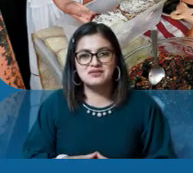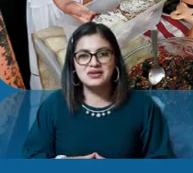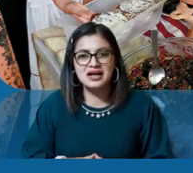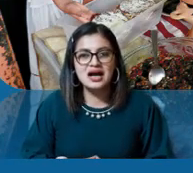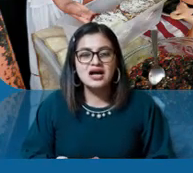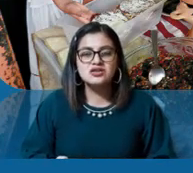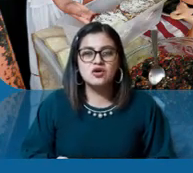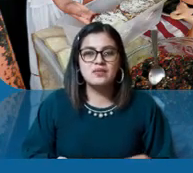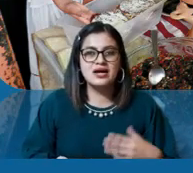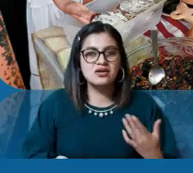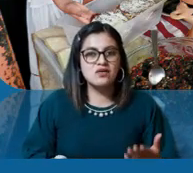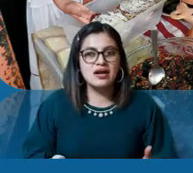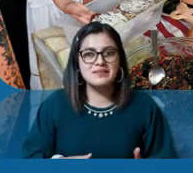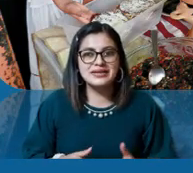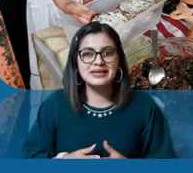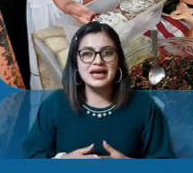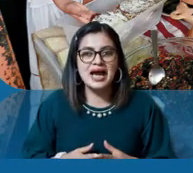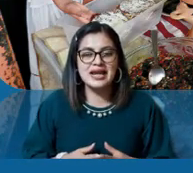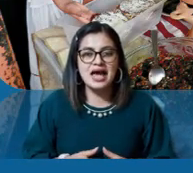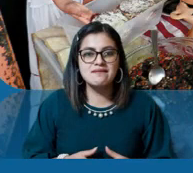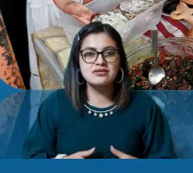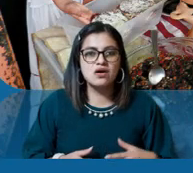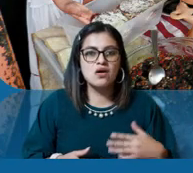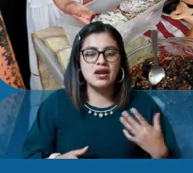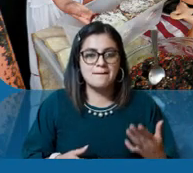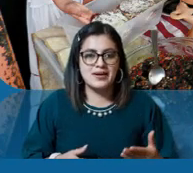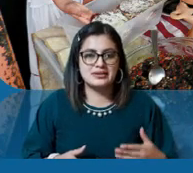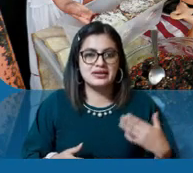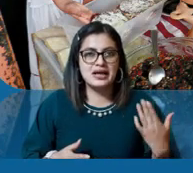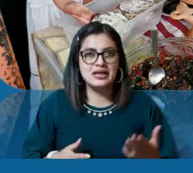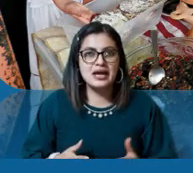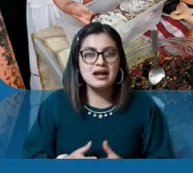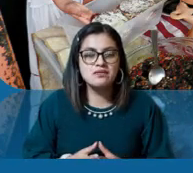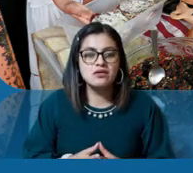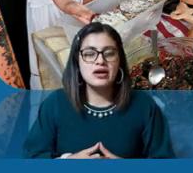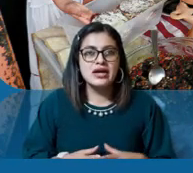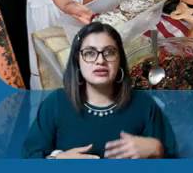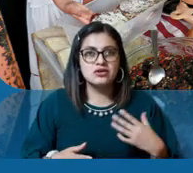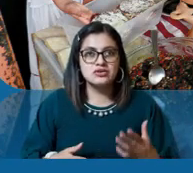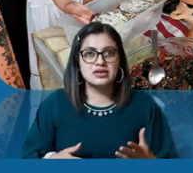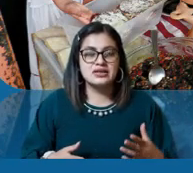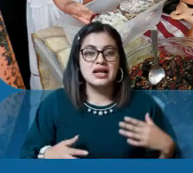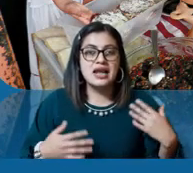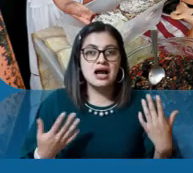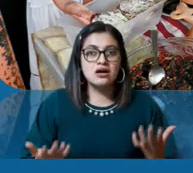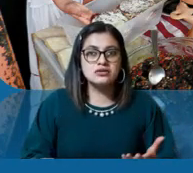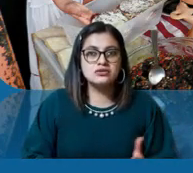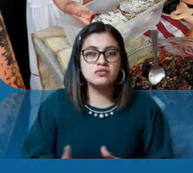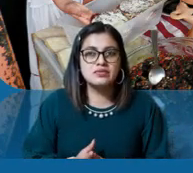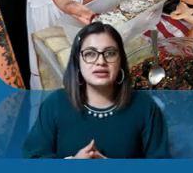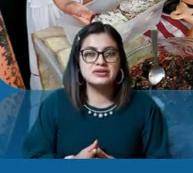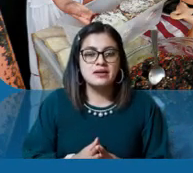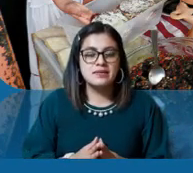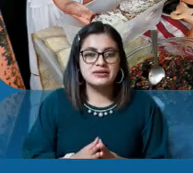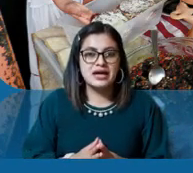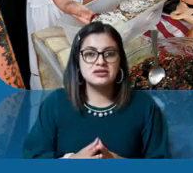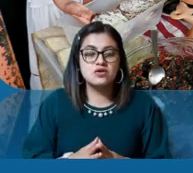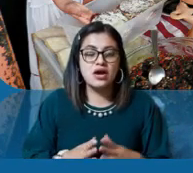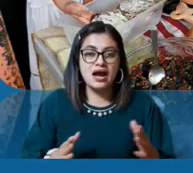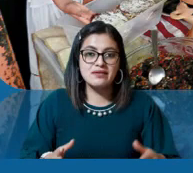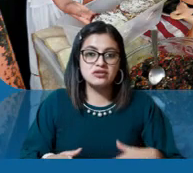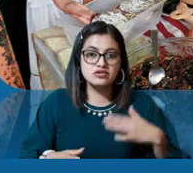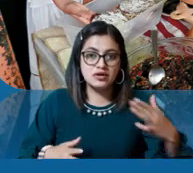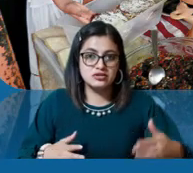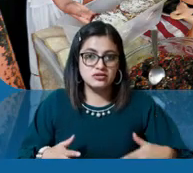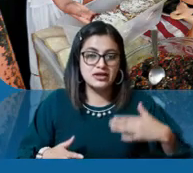que significa tomar globalmente el hábito o la práctica de algo. Entonces, las costumbres, ¿verdad?,